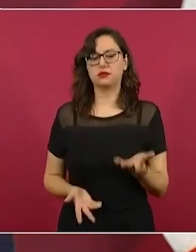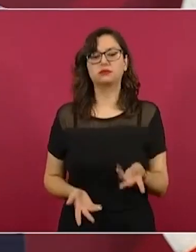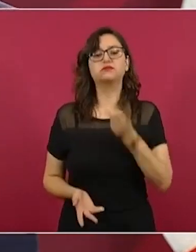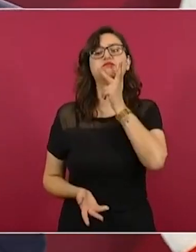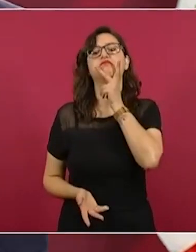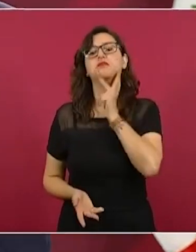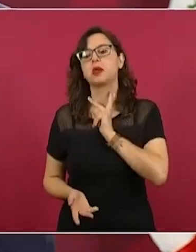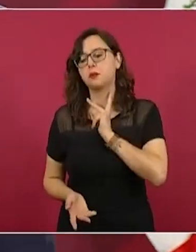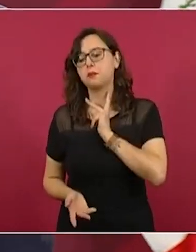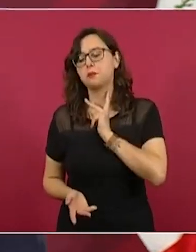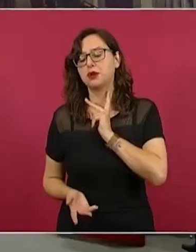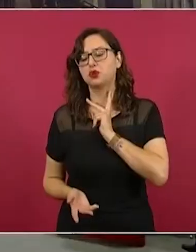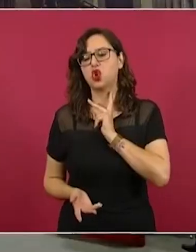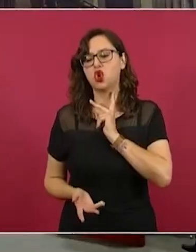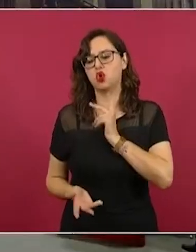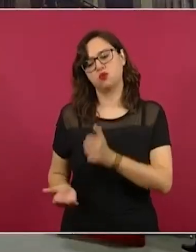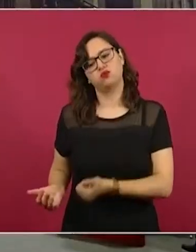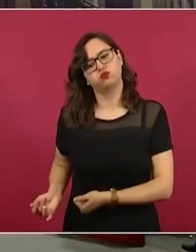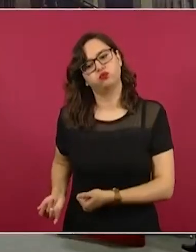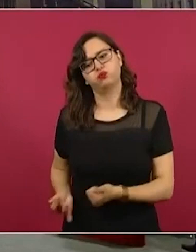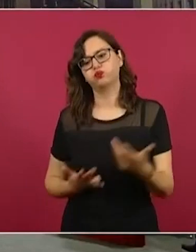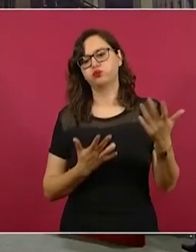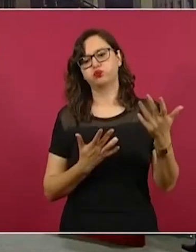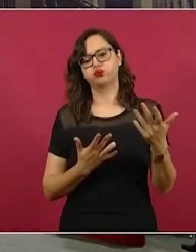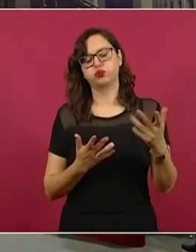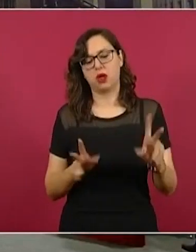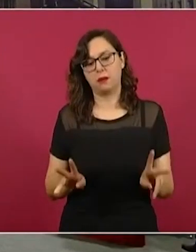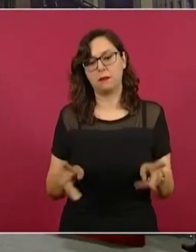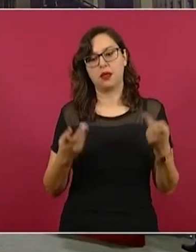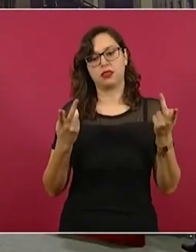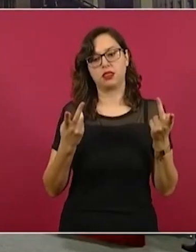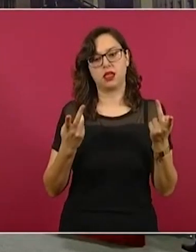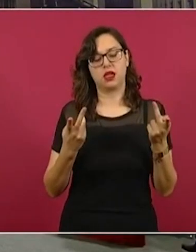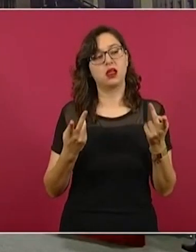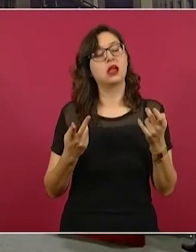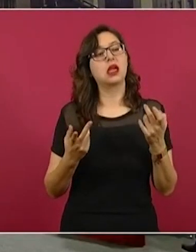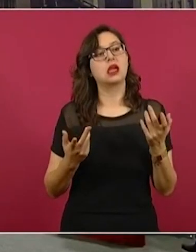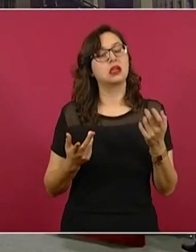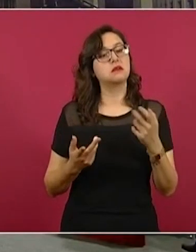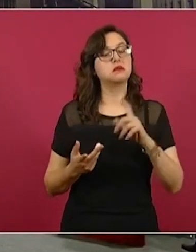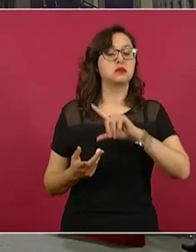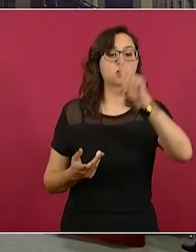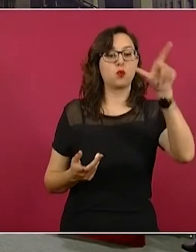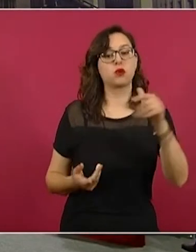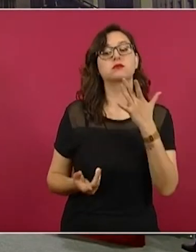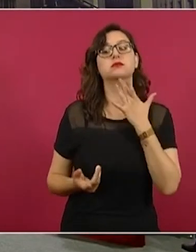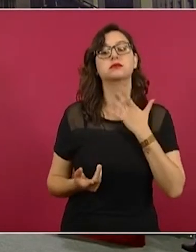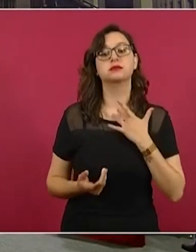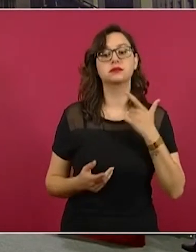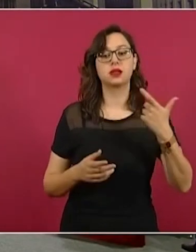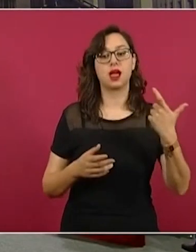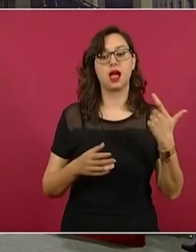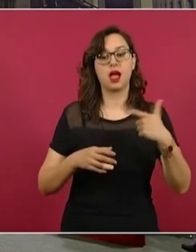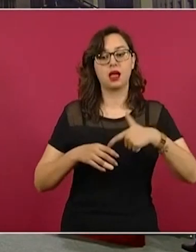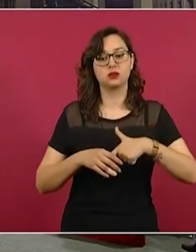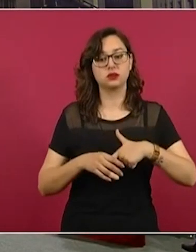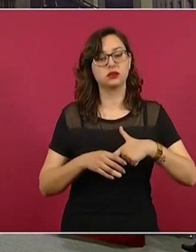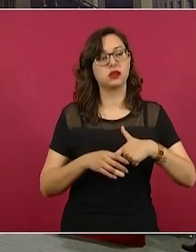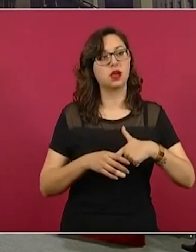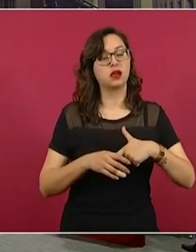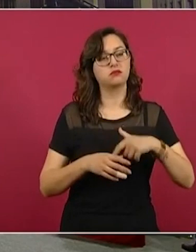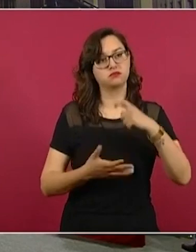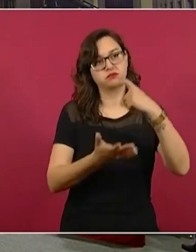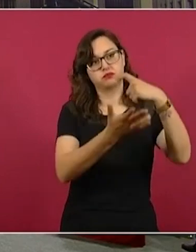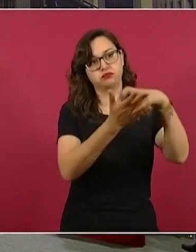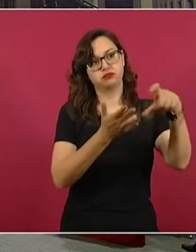petróleo crudo y comprar gasolinas, que es como vender naranja y comprar jugo de naranja.